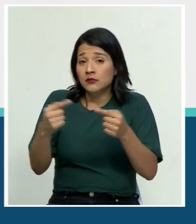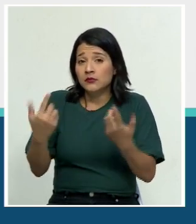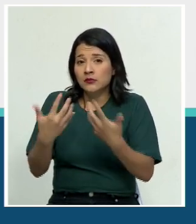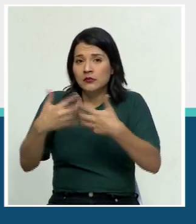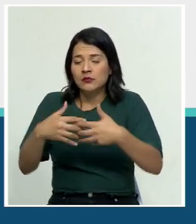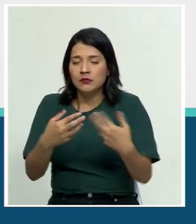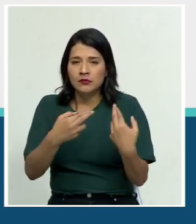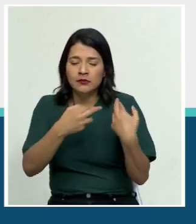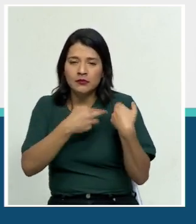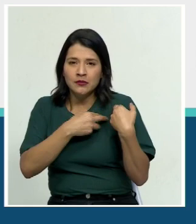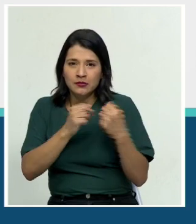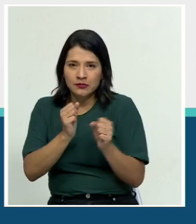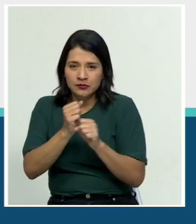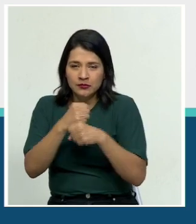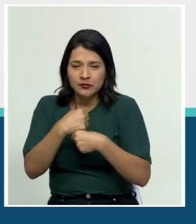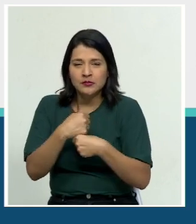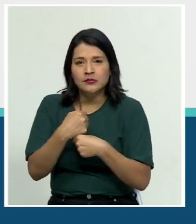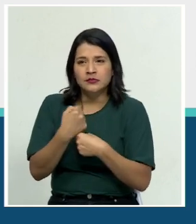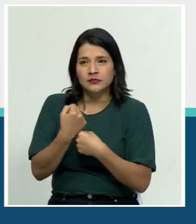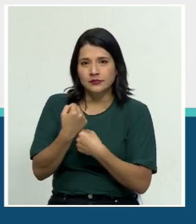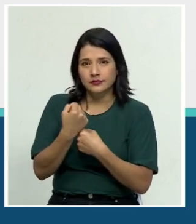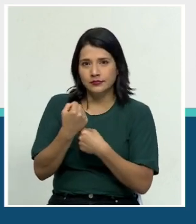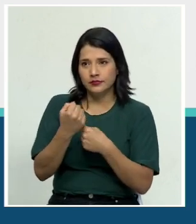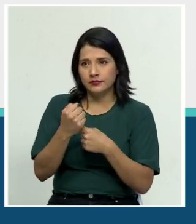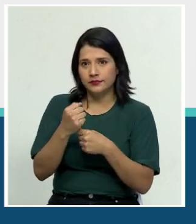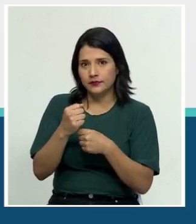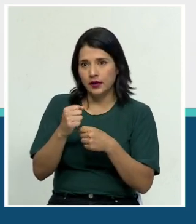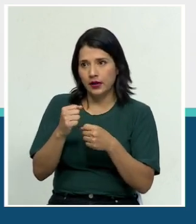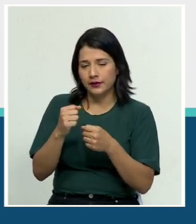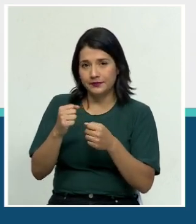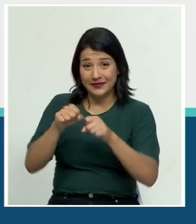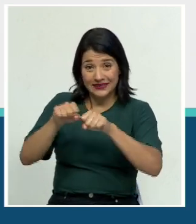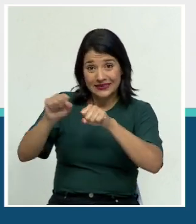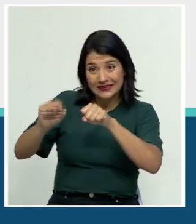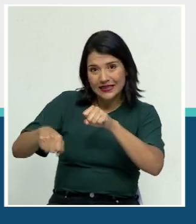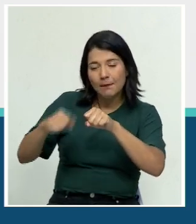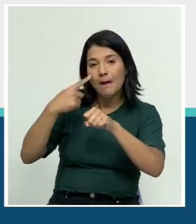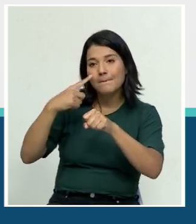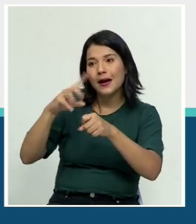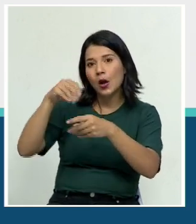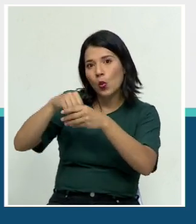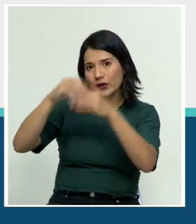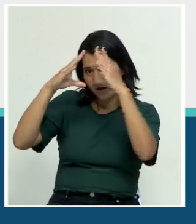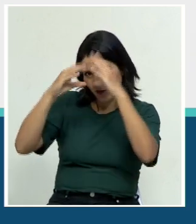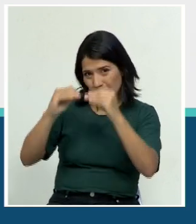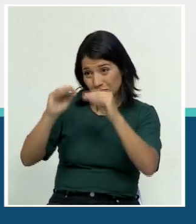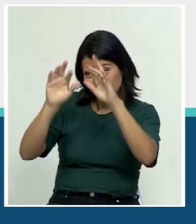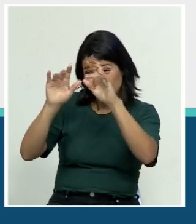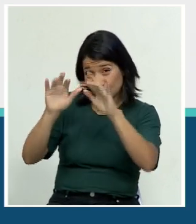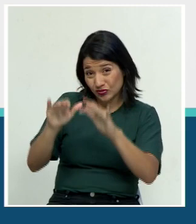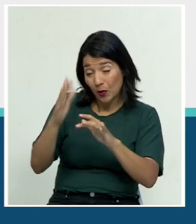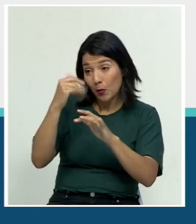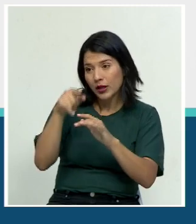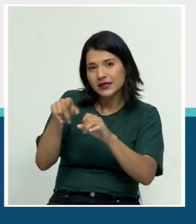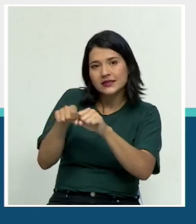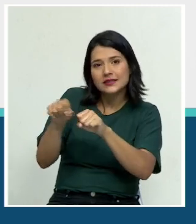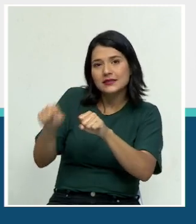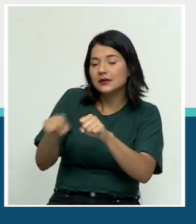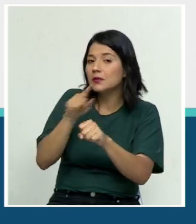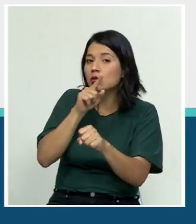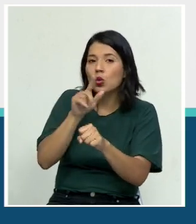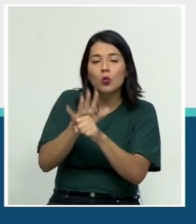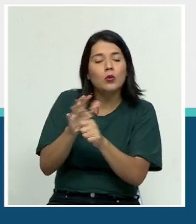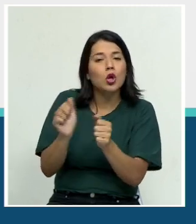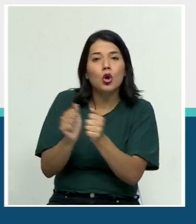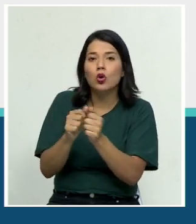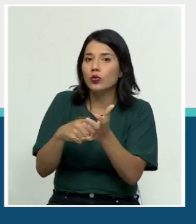plataforma y que generó la base de datos, precisamente porque no cumplió con algunos de los requisitos del convenio,